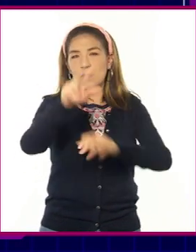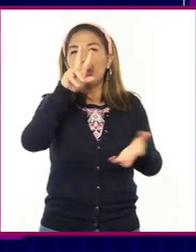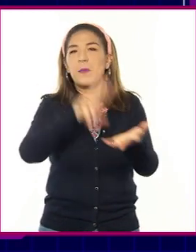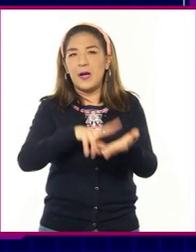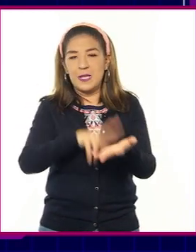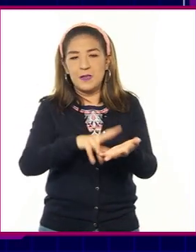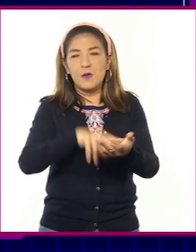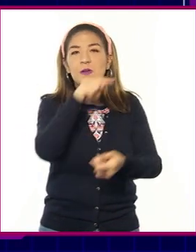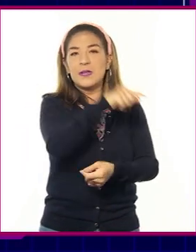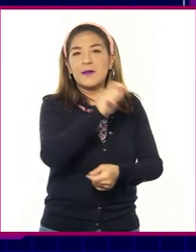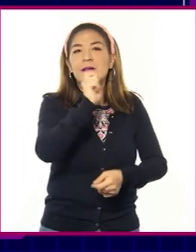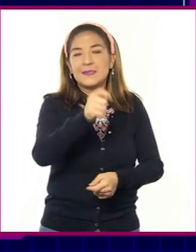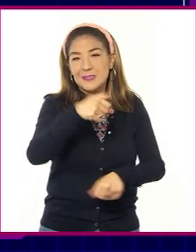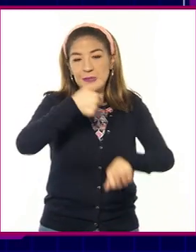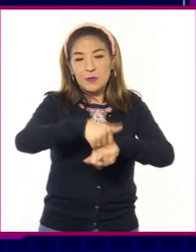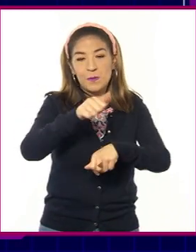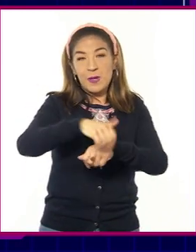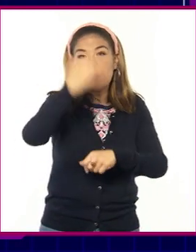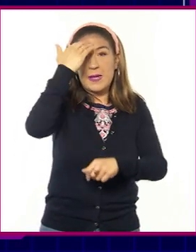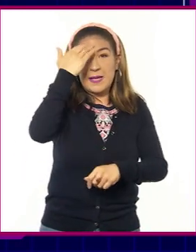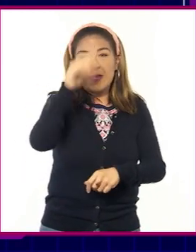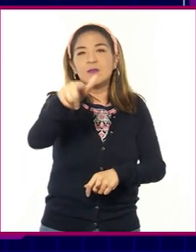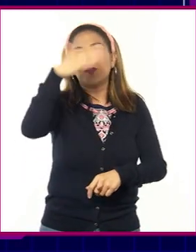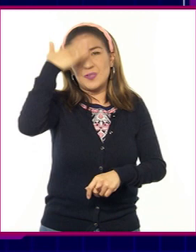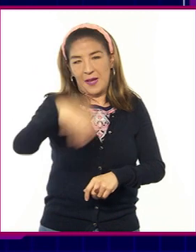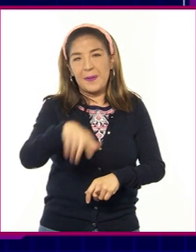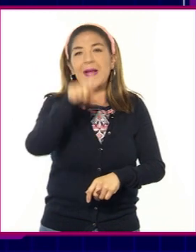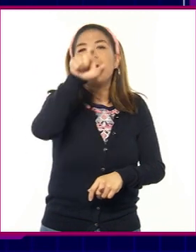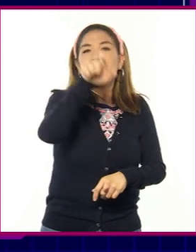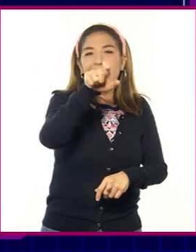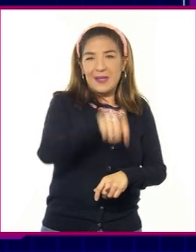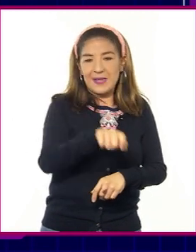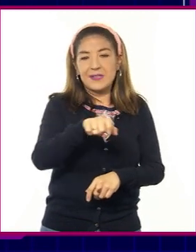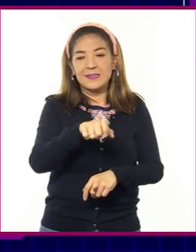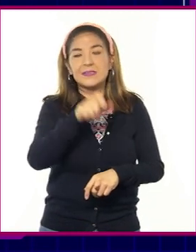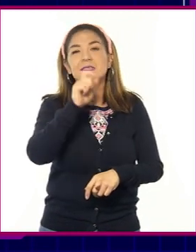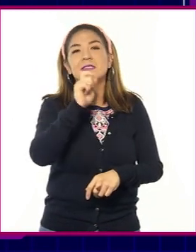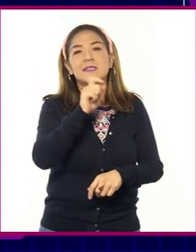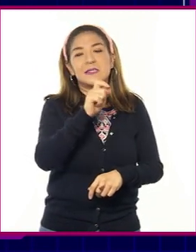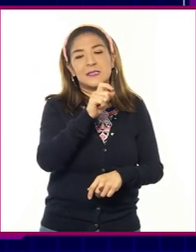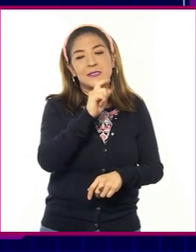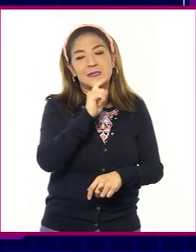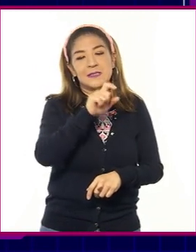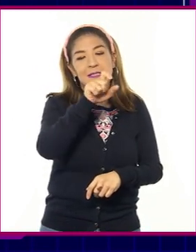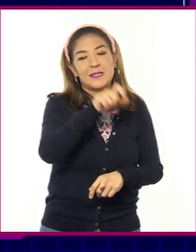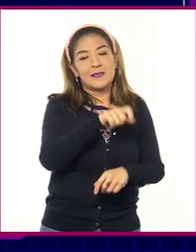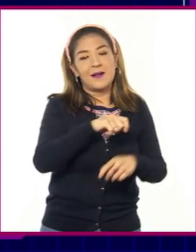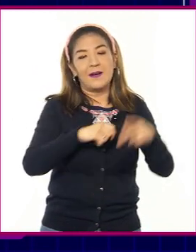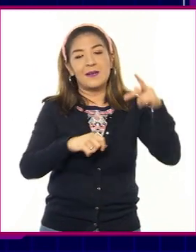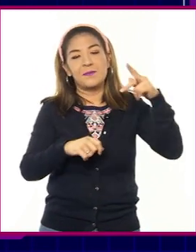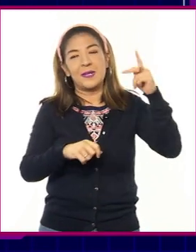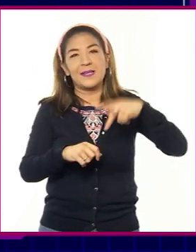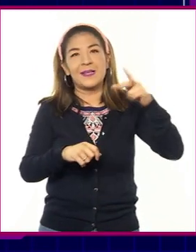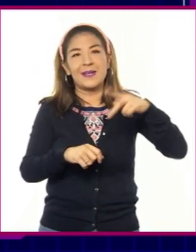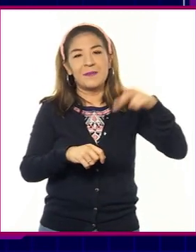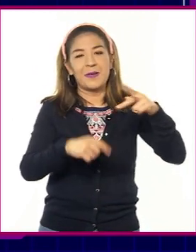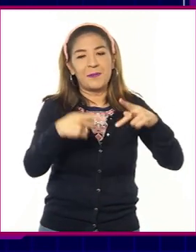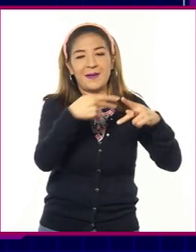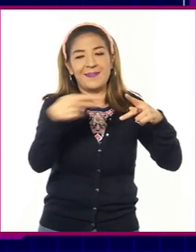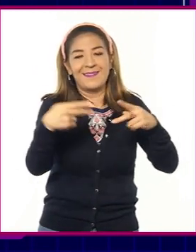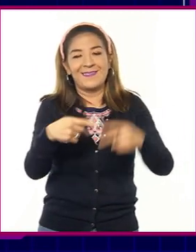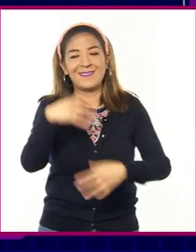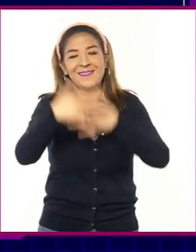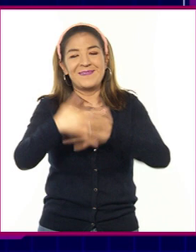ella los valores conocidos de X y Y, por lo que K es igual a 15 por 600, lo que arroja como